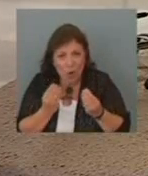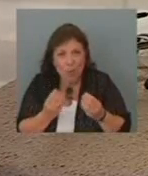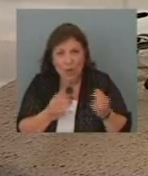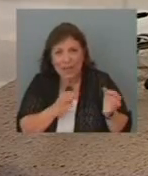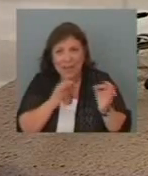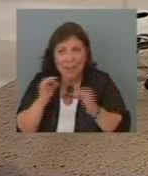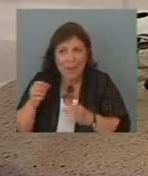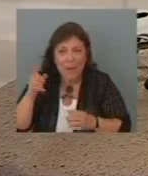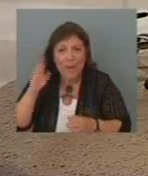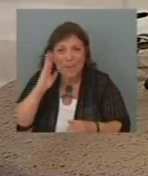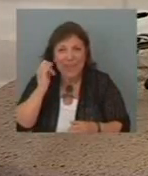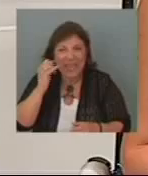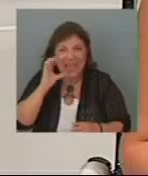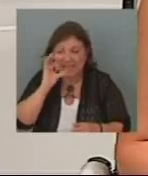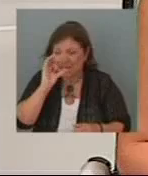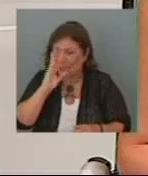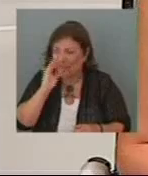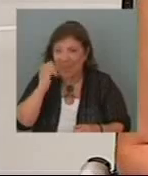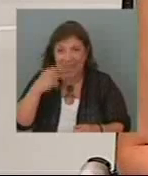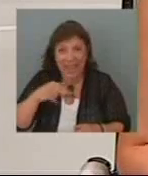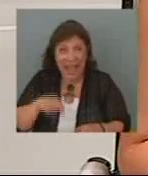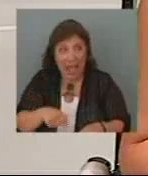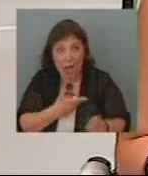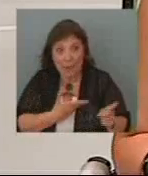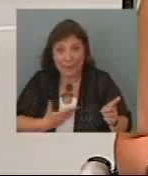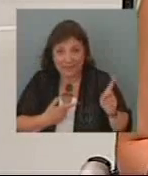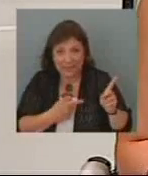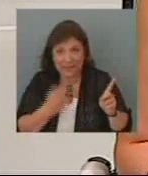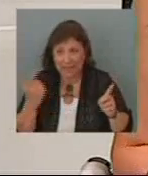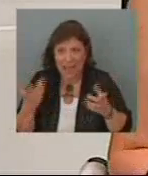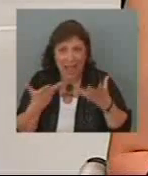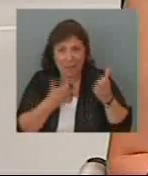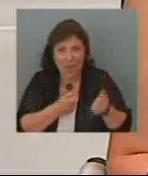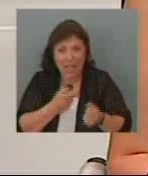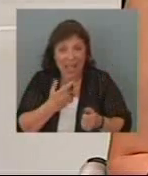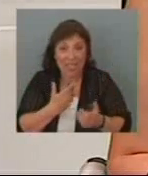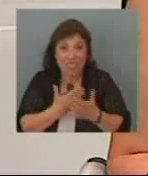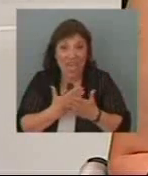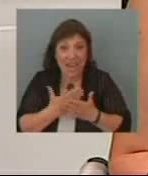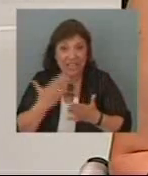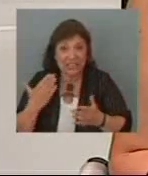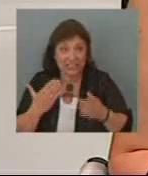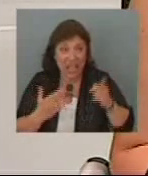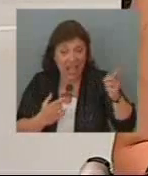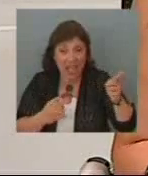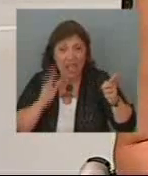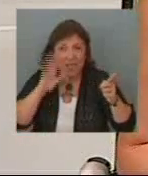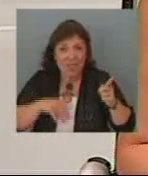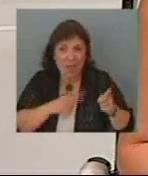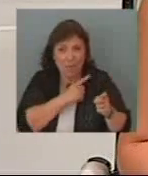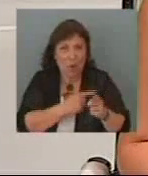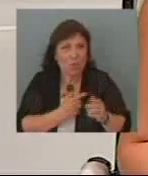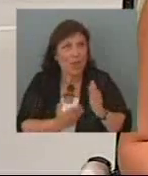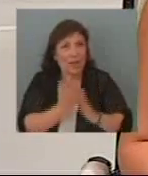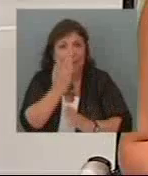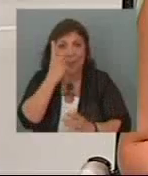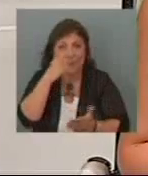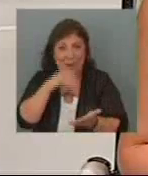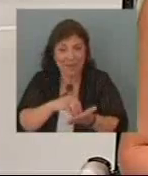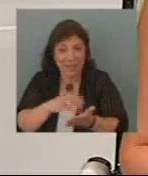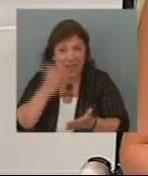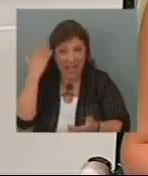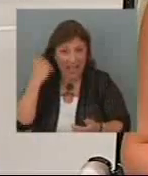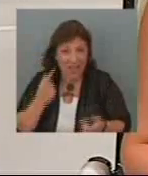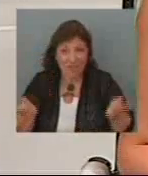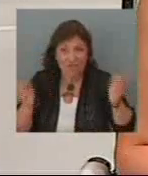de Piñera, uno de sus hombres, ¿verdad? La primera vez que llega la derecha al poder, al gobierno en Chile, después de la vuelta